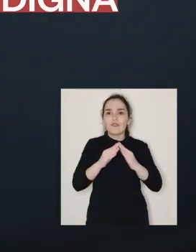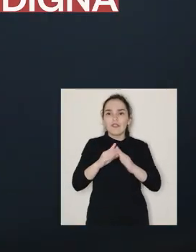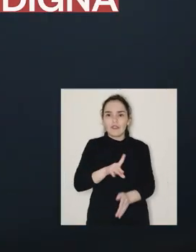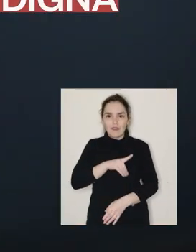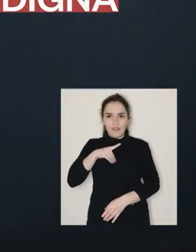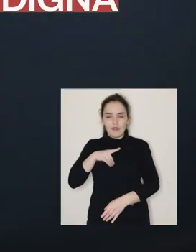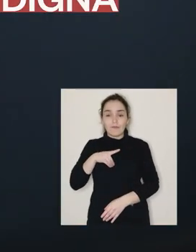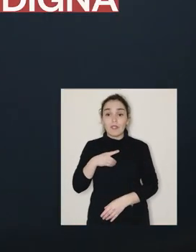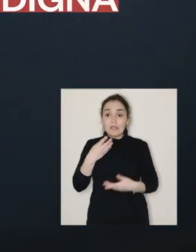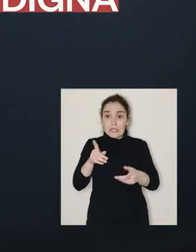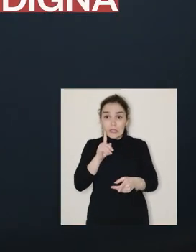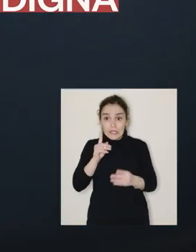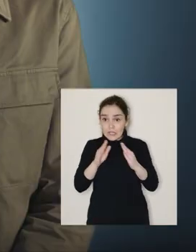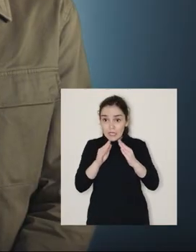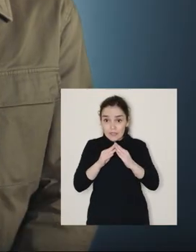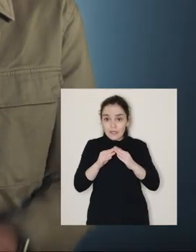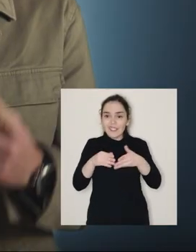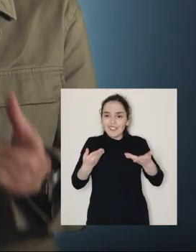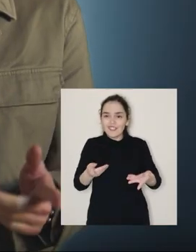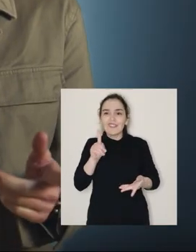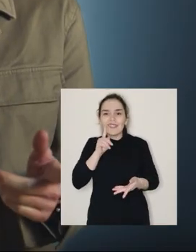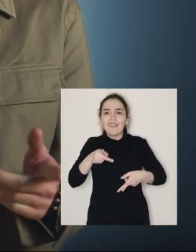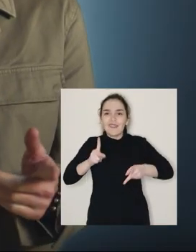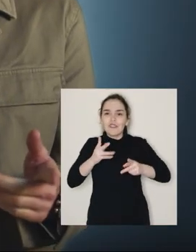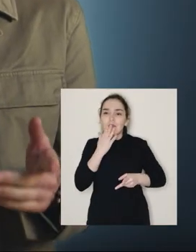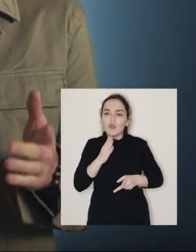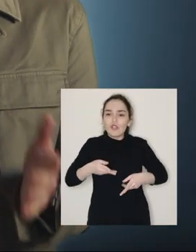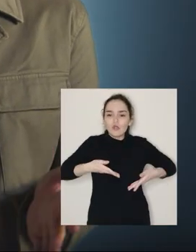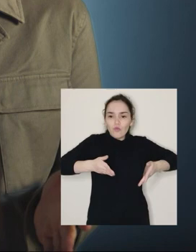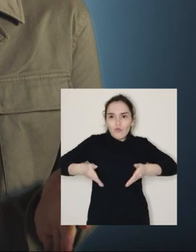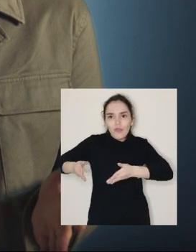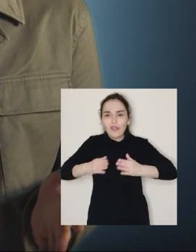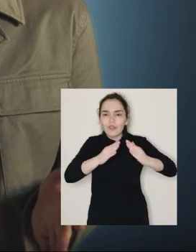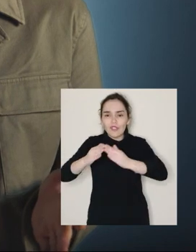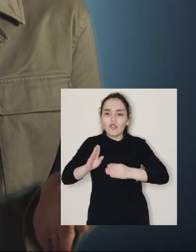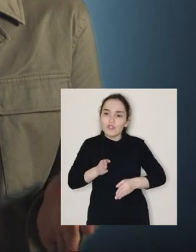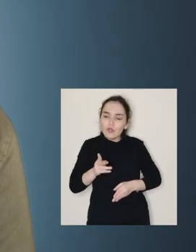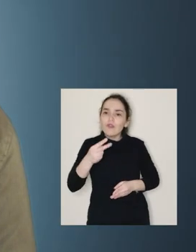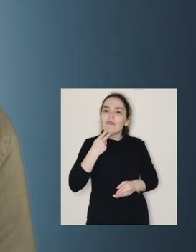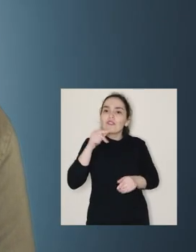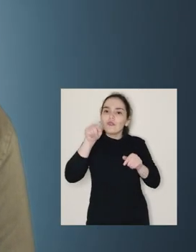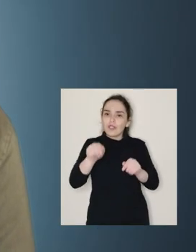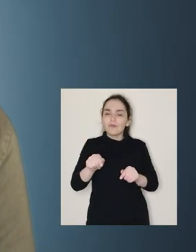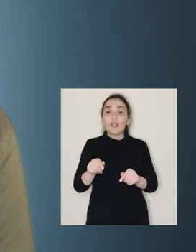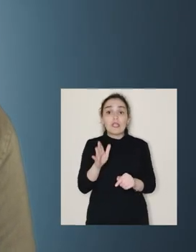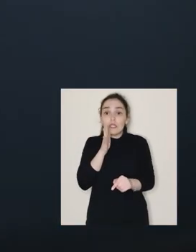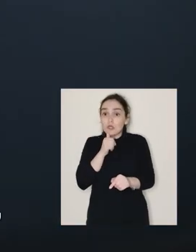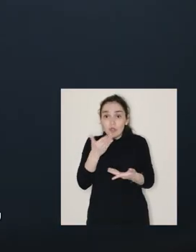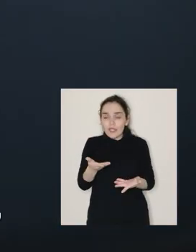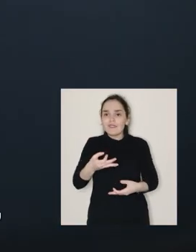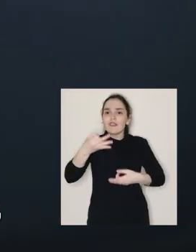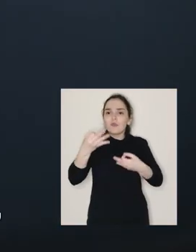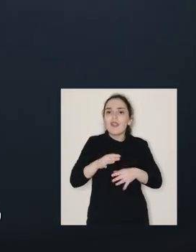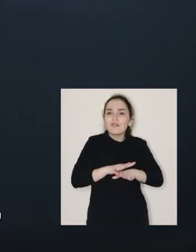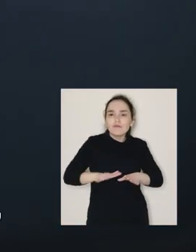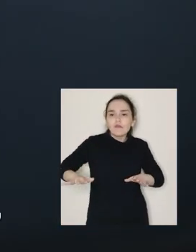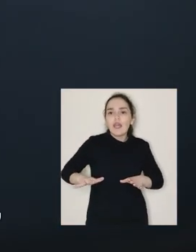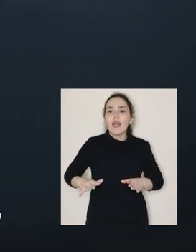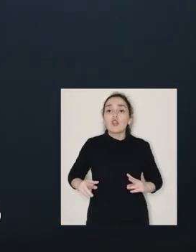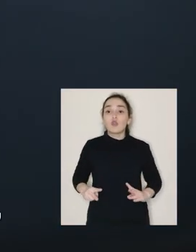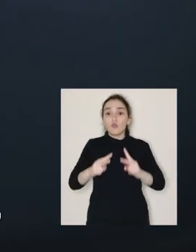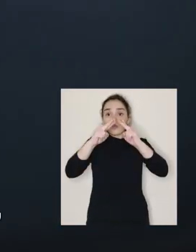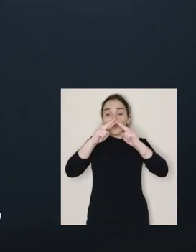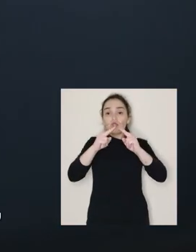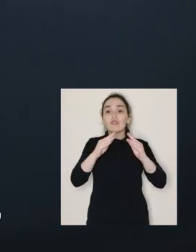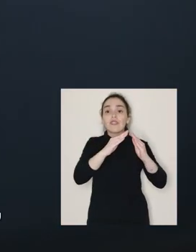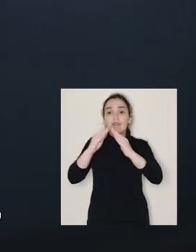todo, se asegura el derecho a la vivienda digna. Si ya tienes una casa, tendrás derecho a que mejore tu barrio y a que sigas viviendo ahí. Y si no la tienes, se asegurará